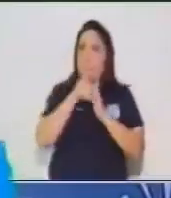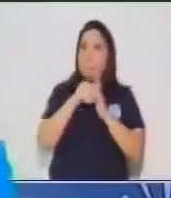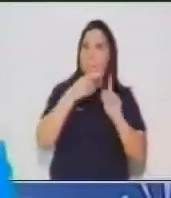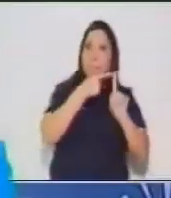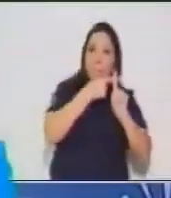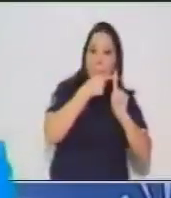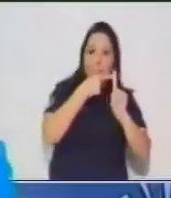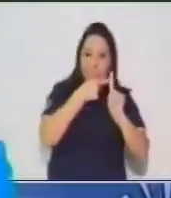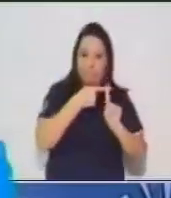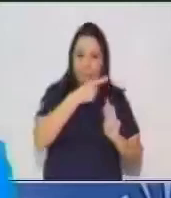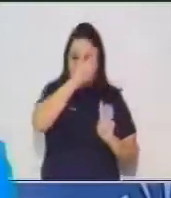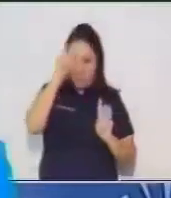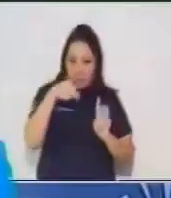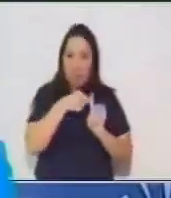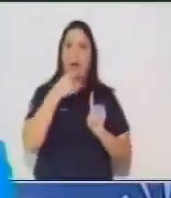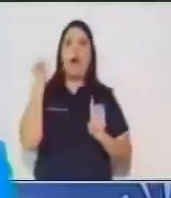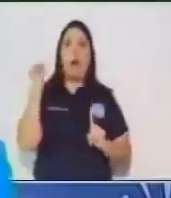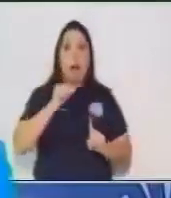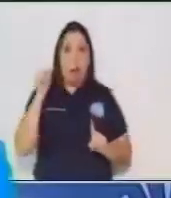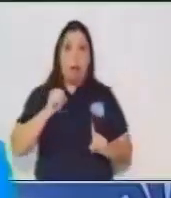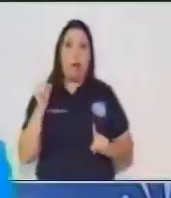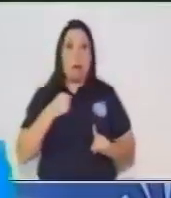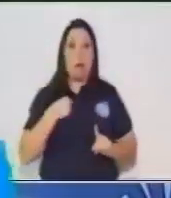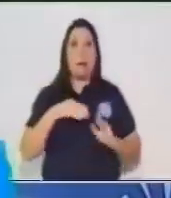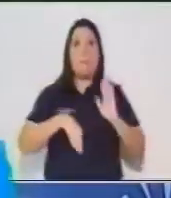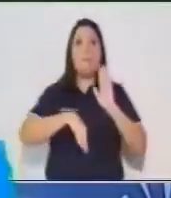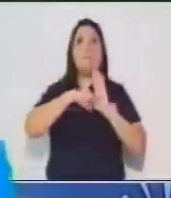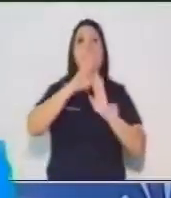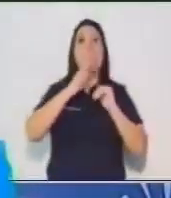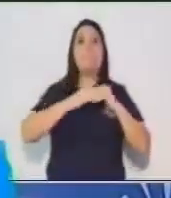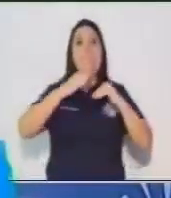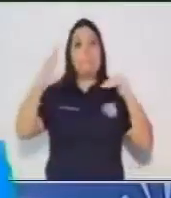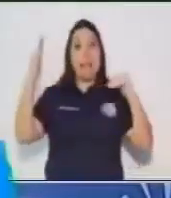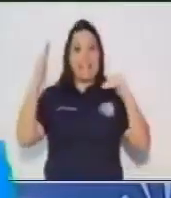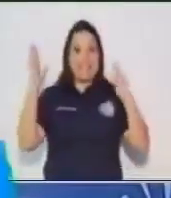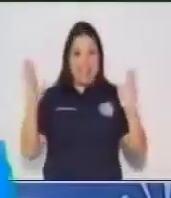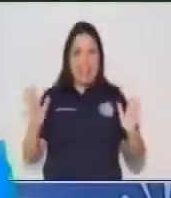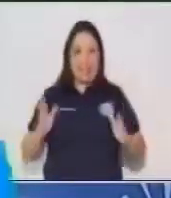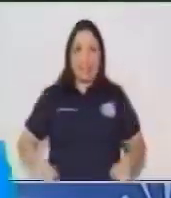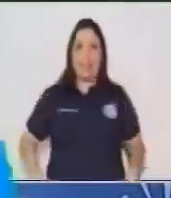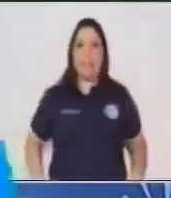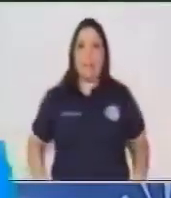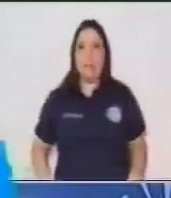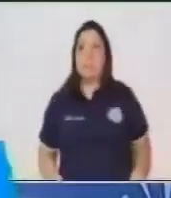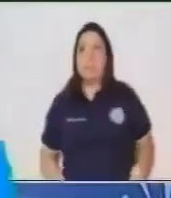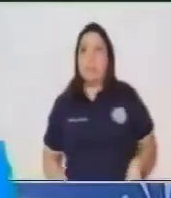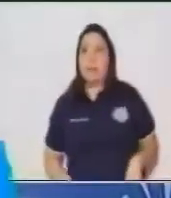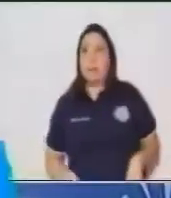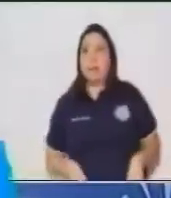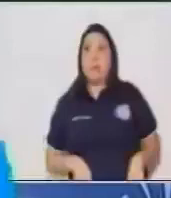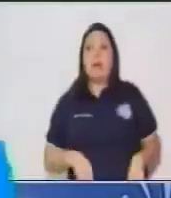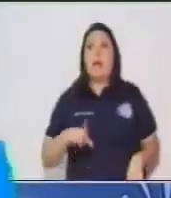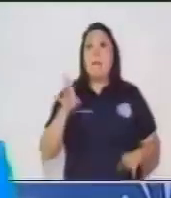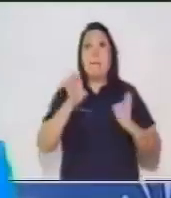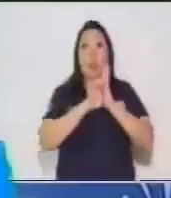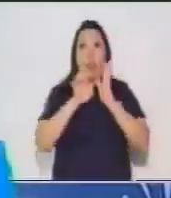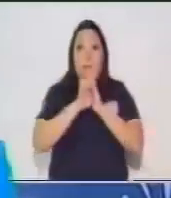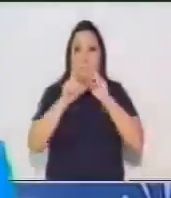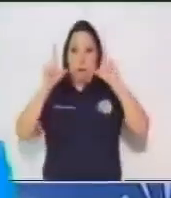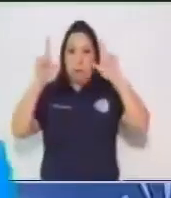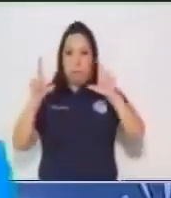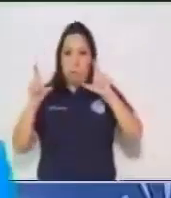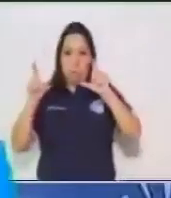obtener la medida del ángulo, que es un poco más grande de 180 grados. Entonces, si da la vuelta